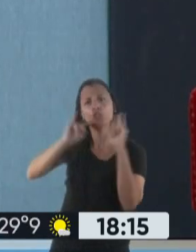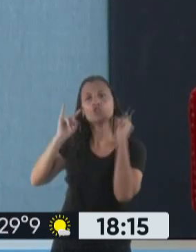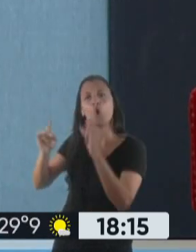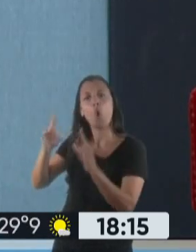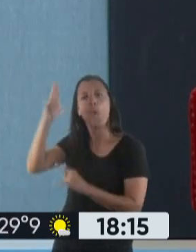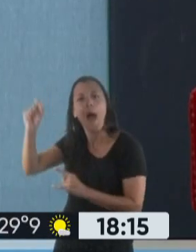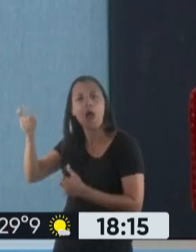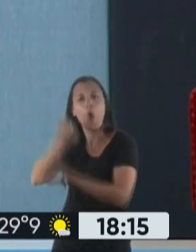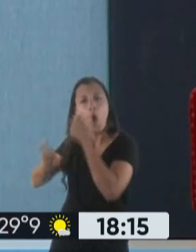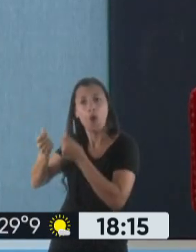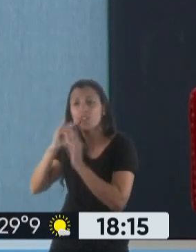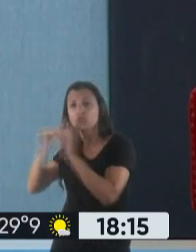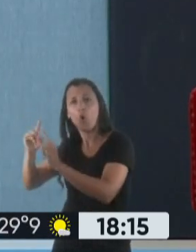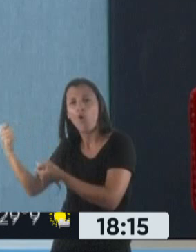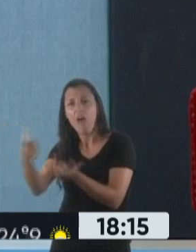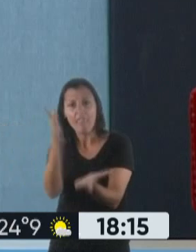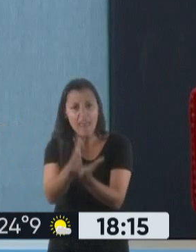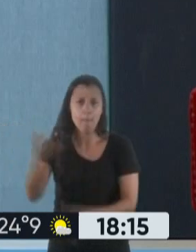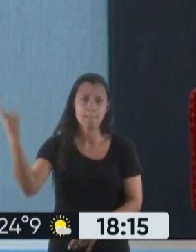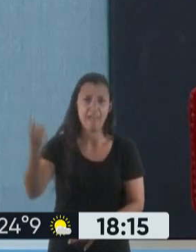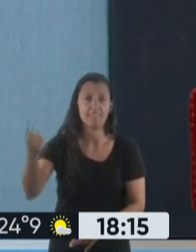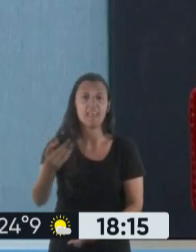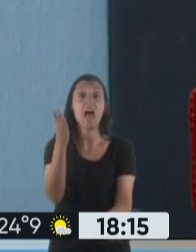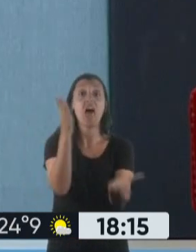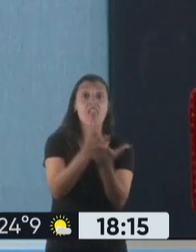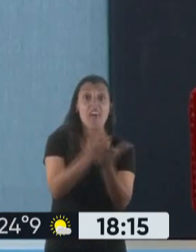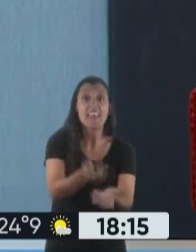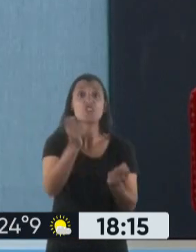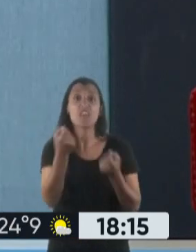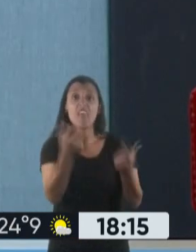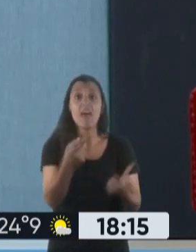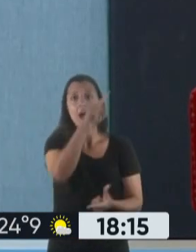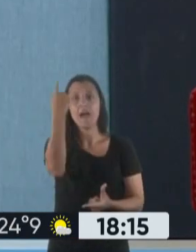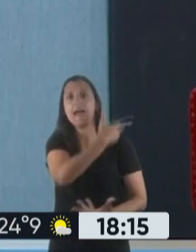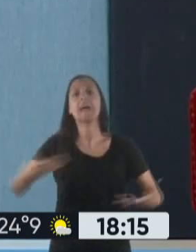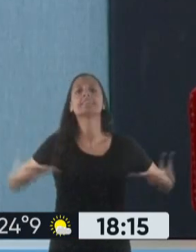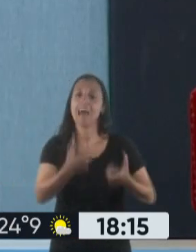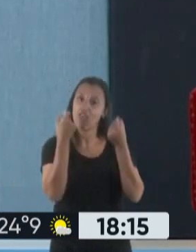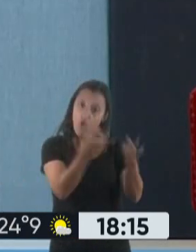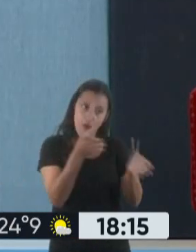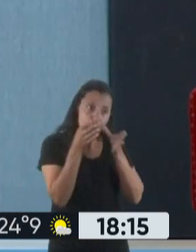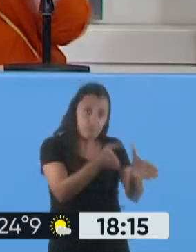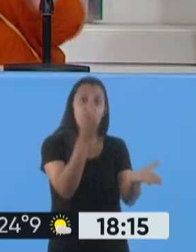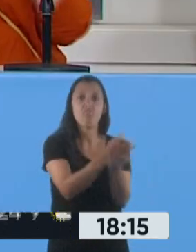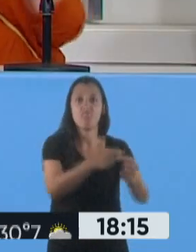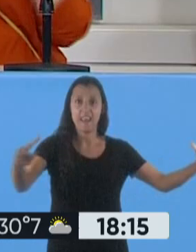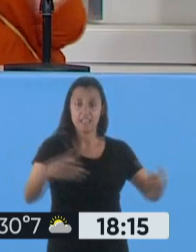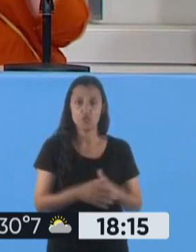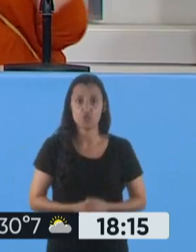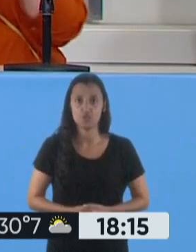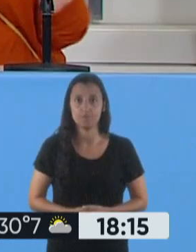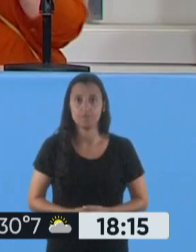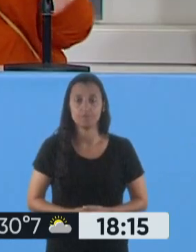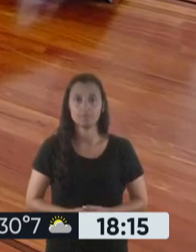mercados. Mentira. Esos derechos lo van a reconocer el Estado. Y además,